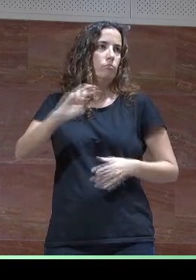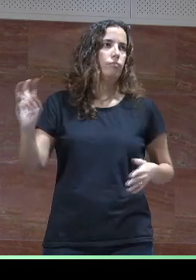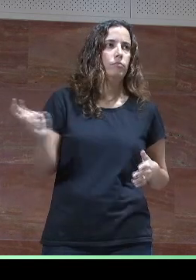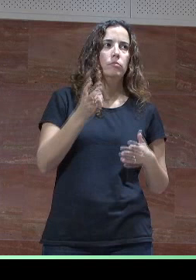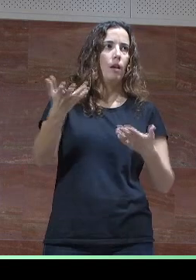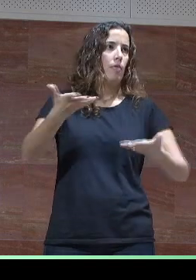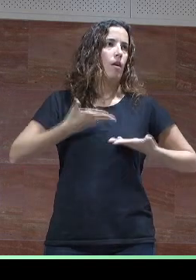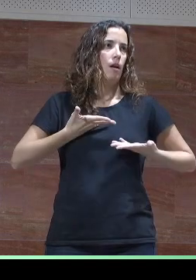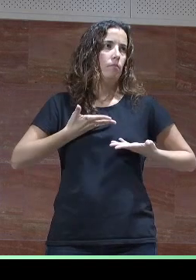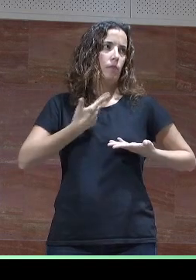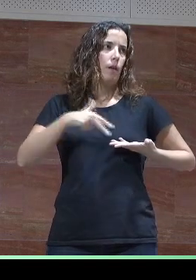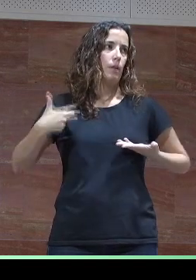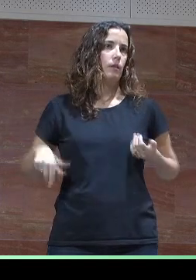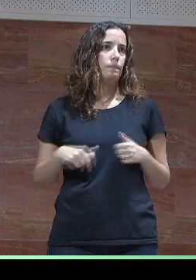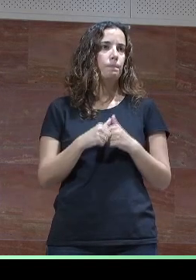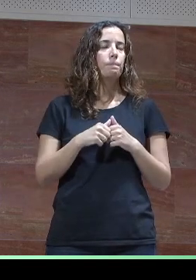tu disposición.